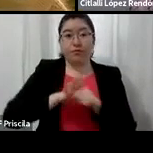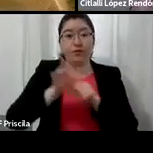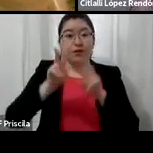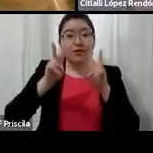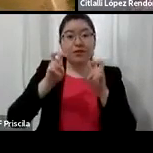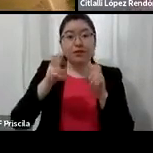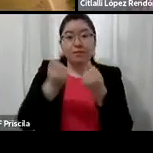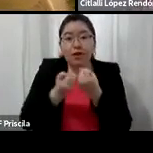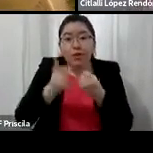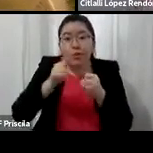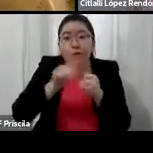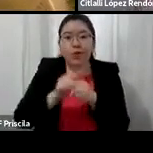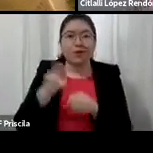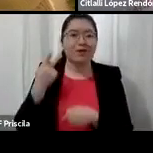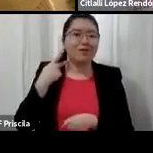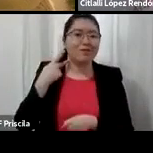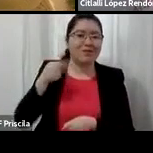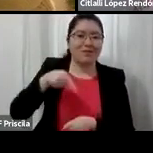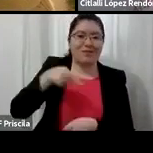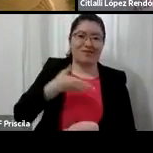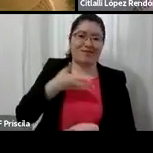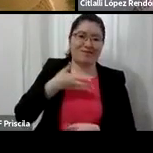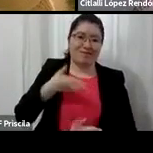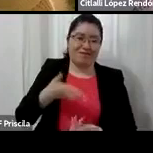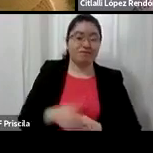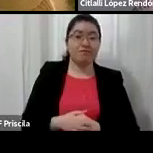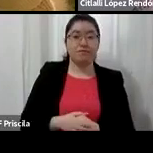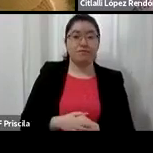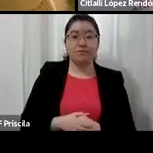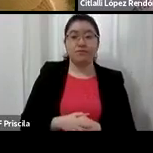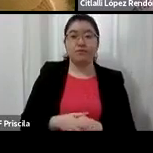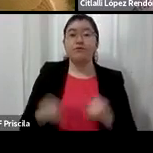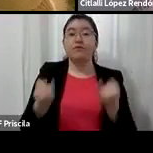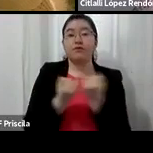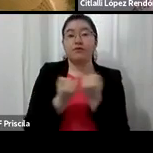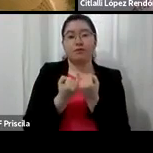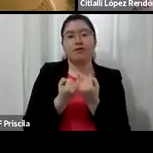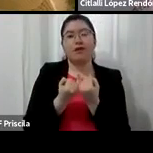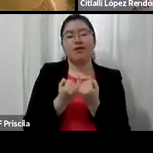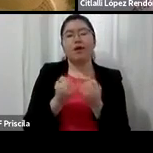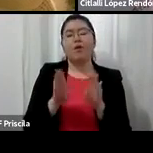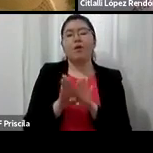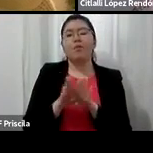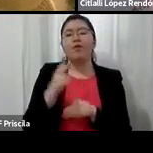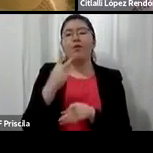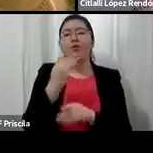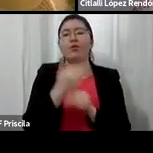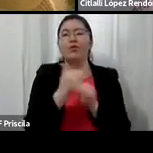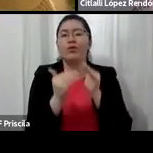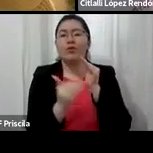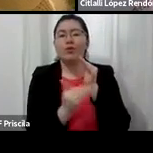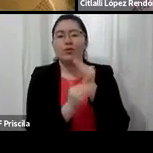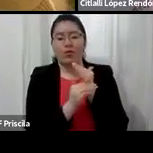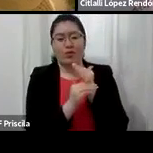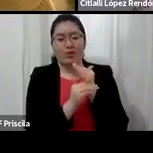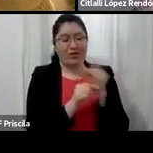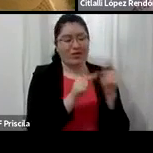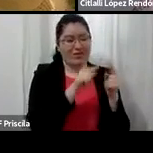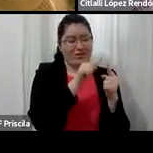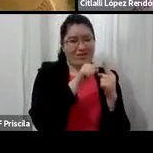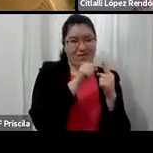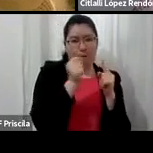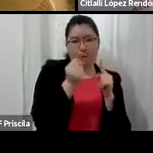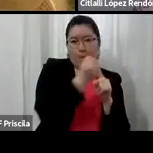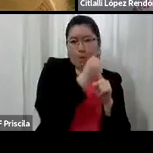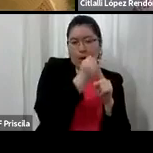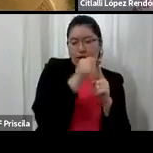ahí que hay una cuestión de, digamos, un binomio entre esta violencia y la paz.